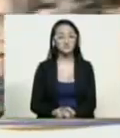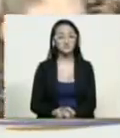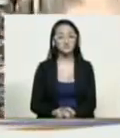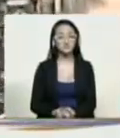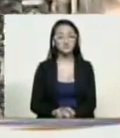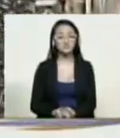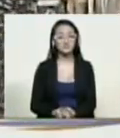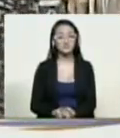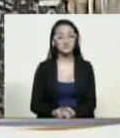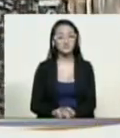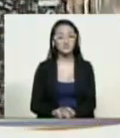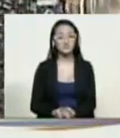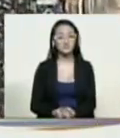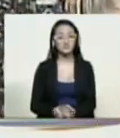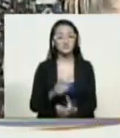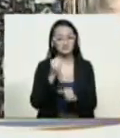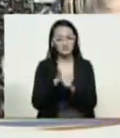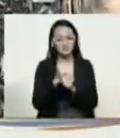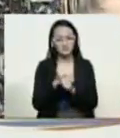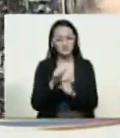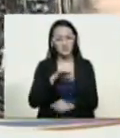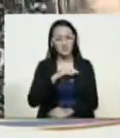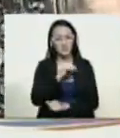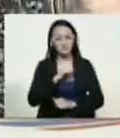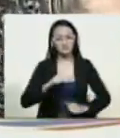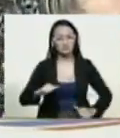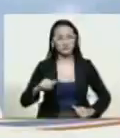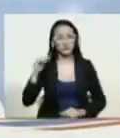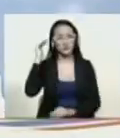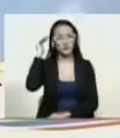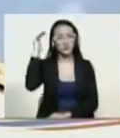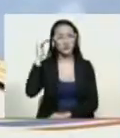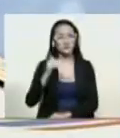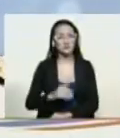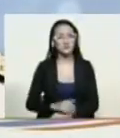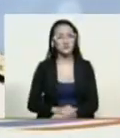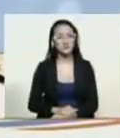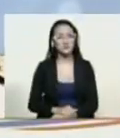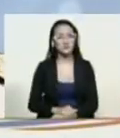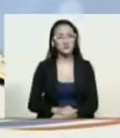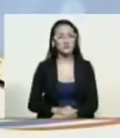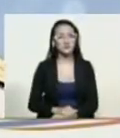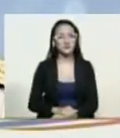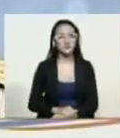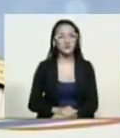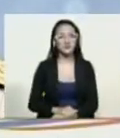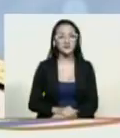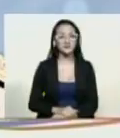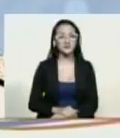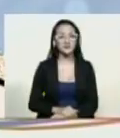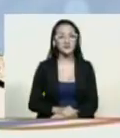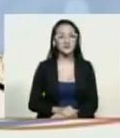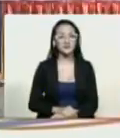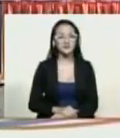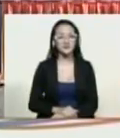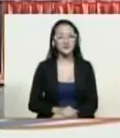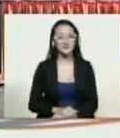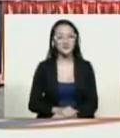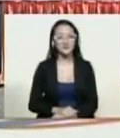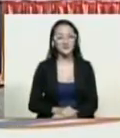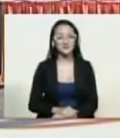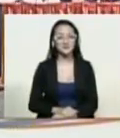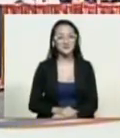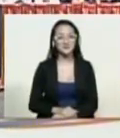al comandante estratégico operacional de la Fuerza Armada Nacional Bolivariana, Remigio Ceballos, almirante de